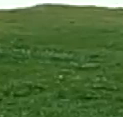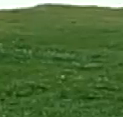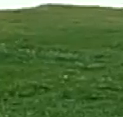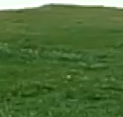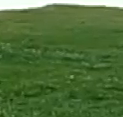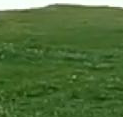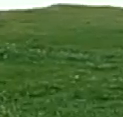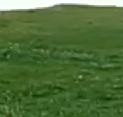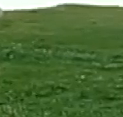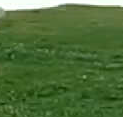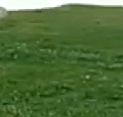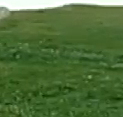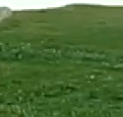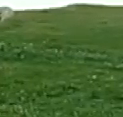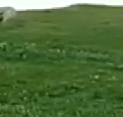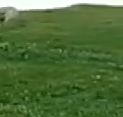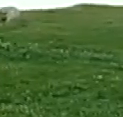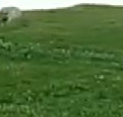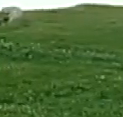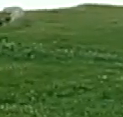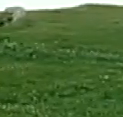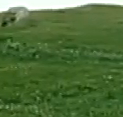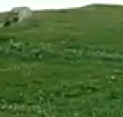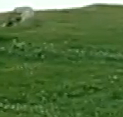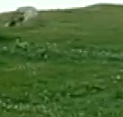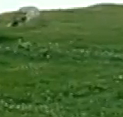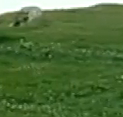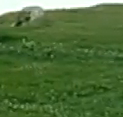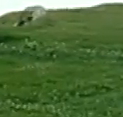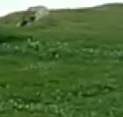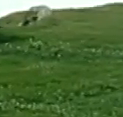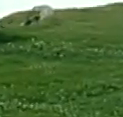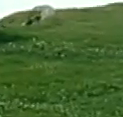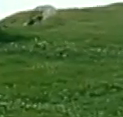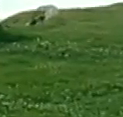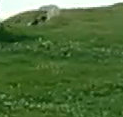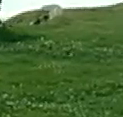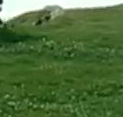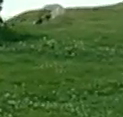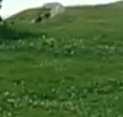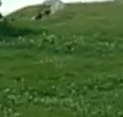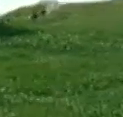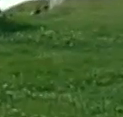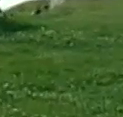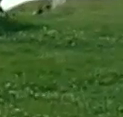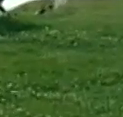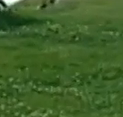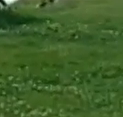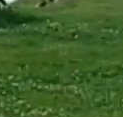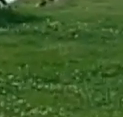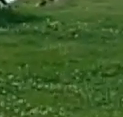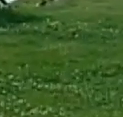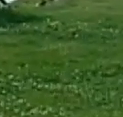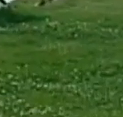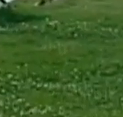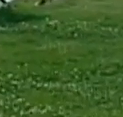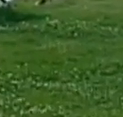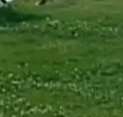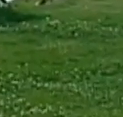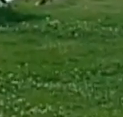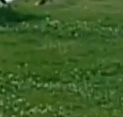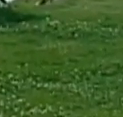20 de octubre del 2012, del golpe de timón que fue ordenado por el comandante eterno Hugo Chávez para dar pasos de